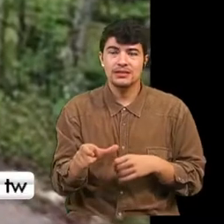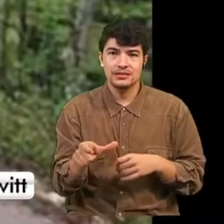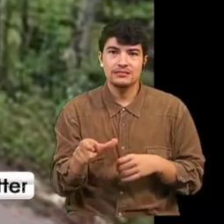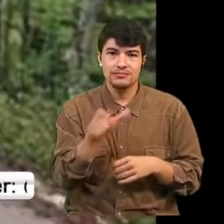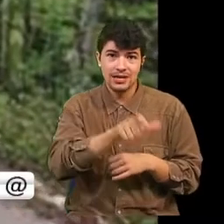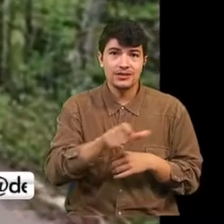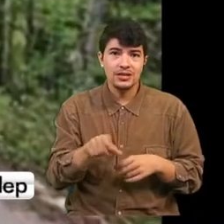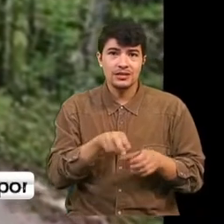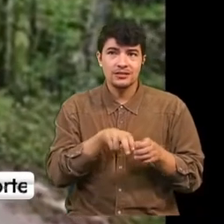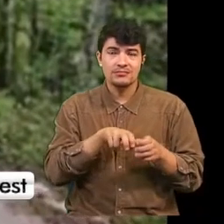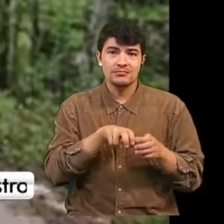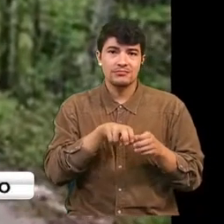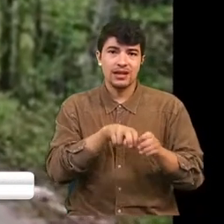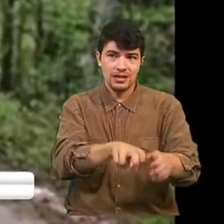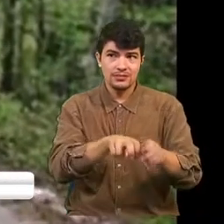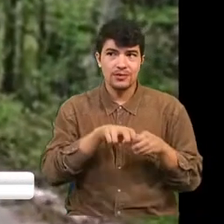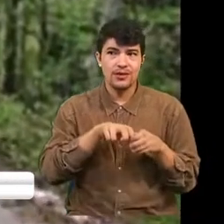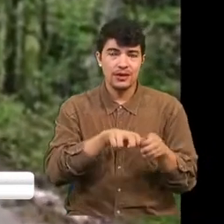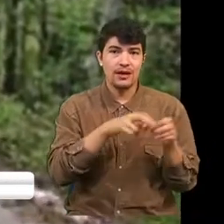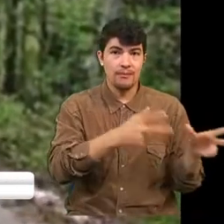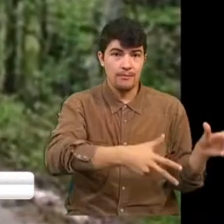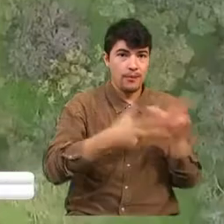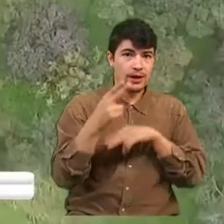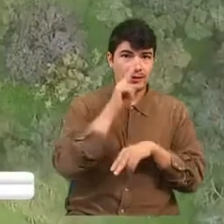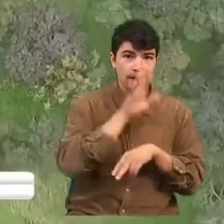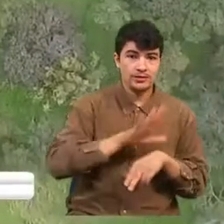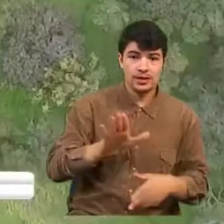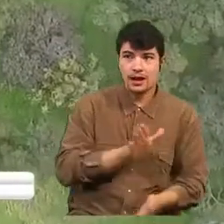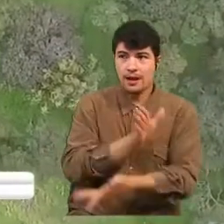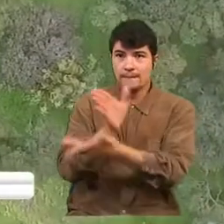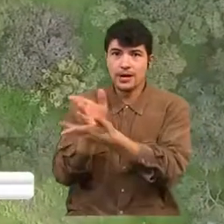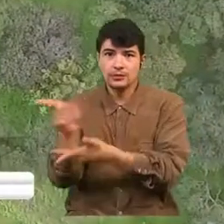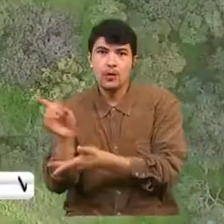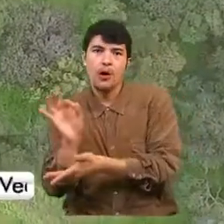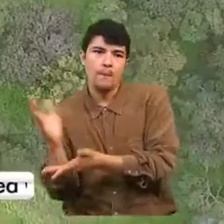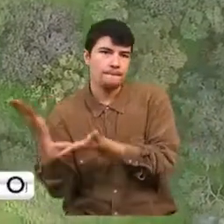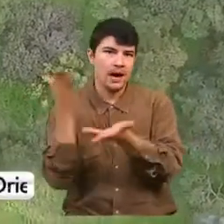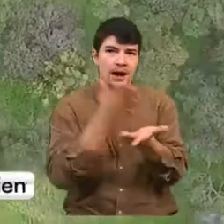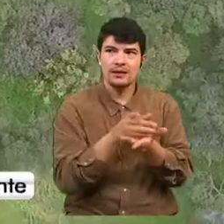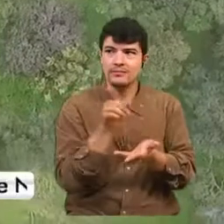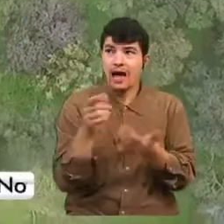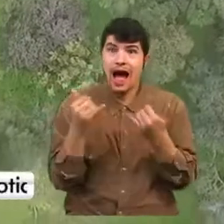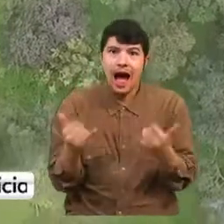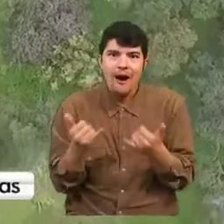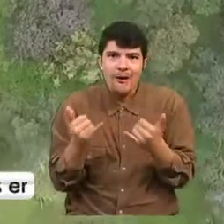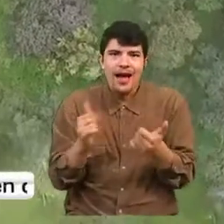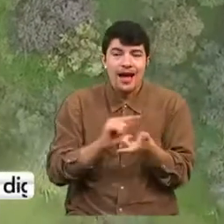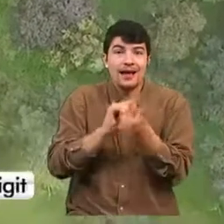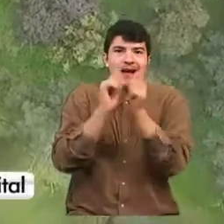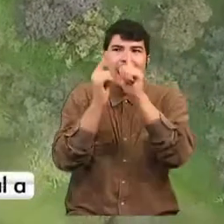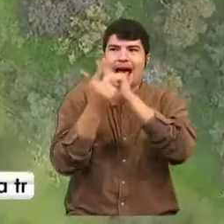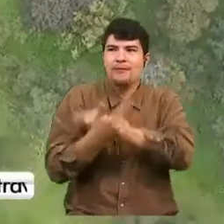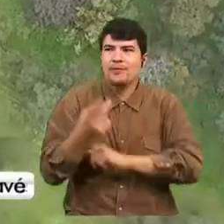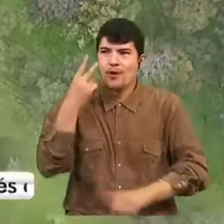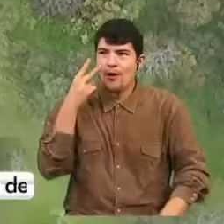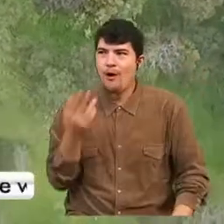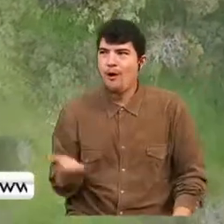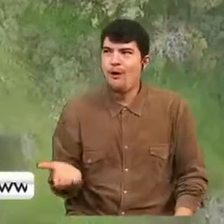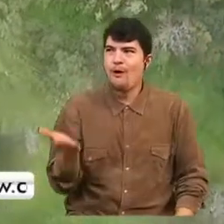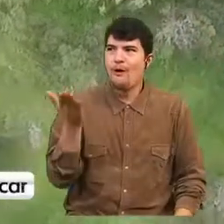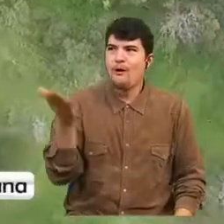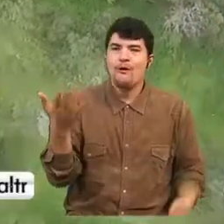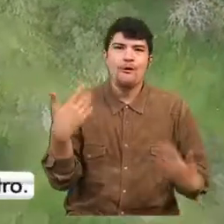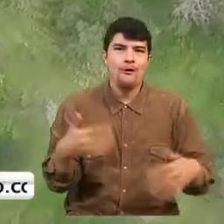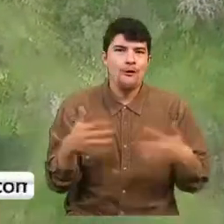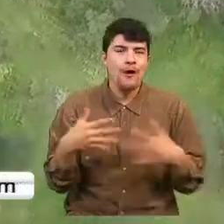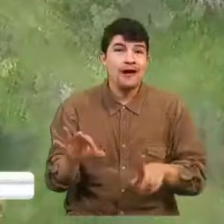que desde Puente Nacional pues venían a Jesús María y viceversa. Y esta es la imagen que se ve hoy en día. Así quedó